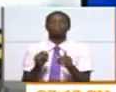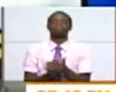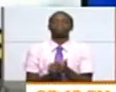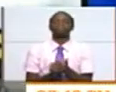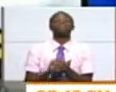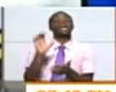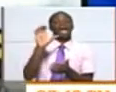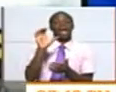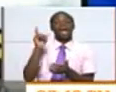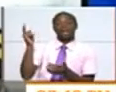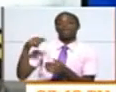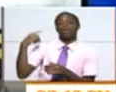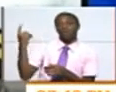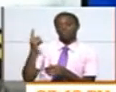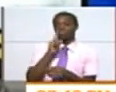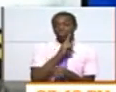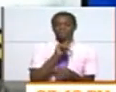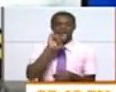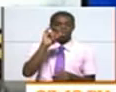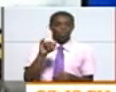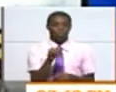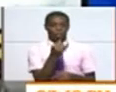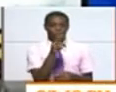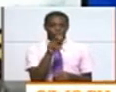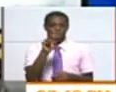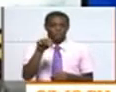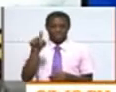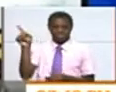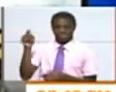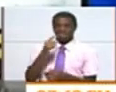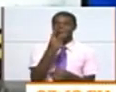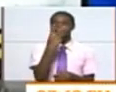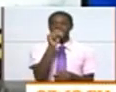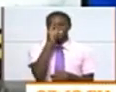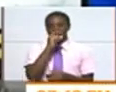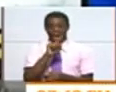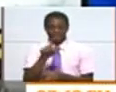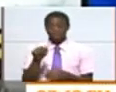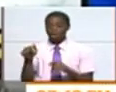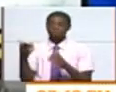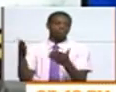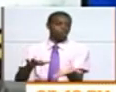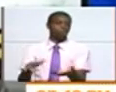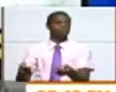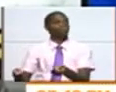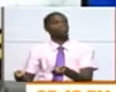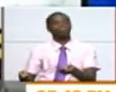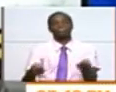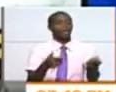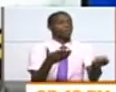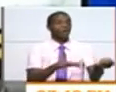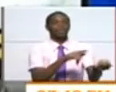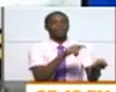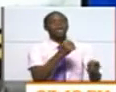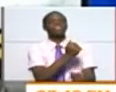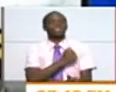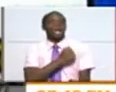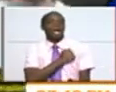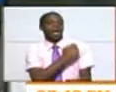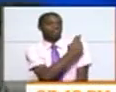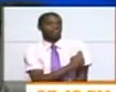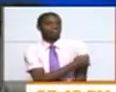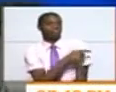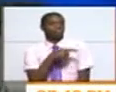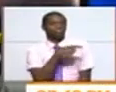Caracas, Juan Pablo Pernalete Lovera, de 20 años de edad, entró sin signos vitales al Centro de Salud Chacao este 27 de